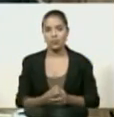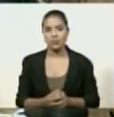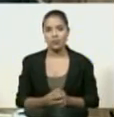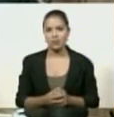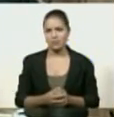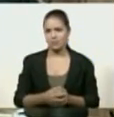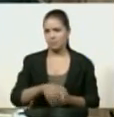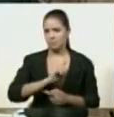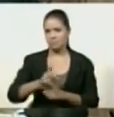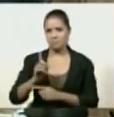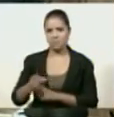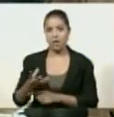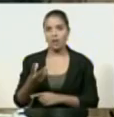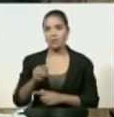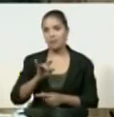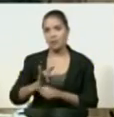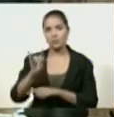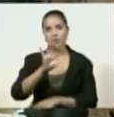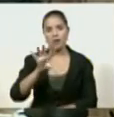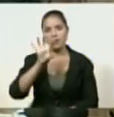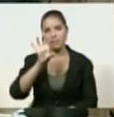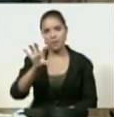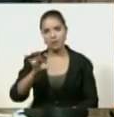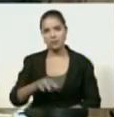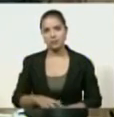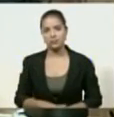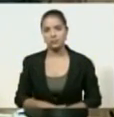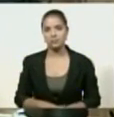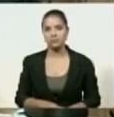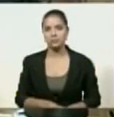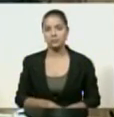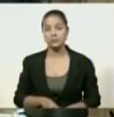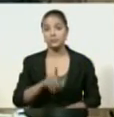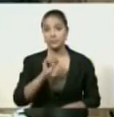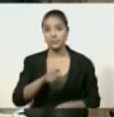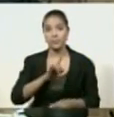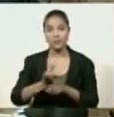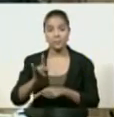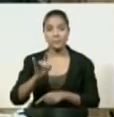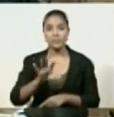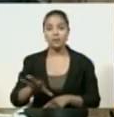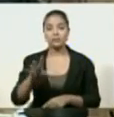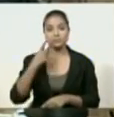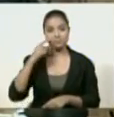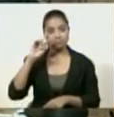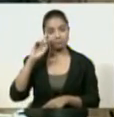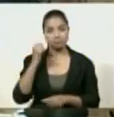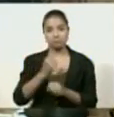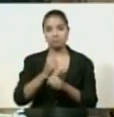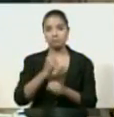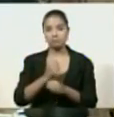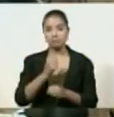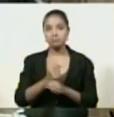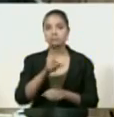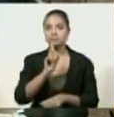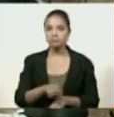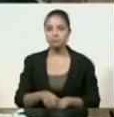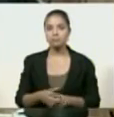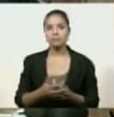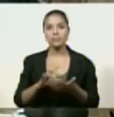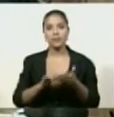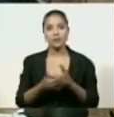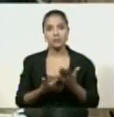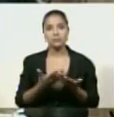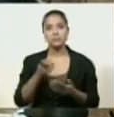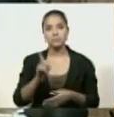estos delitos, no solamente de traición a la patria, no solamente estos delitos de usurpación de funciones, sino que eso envuelve